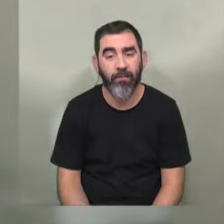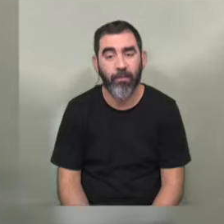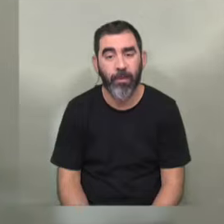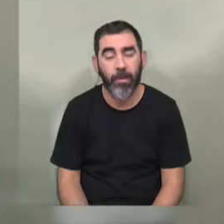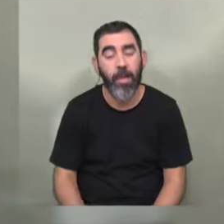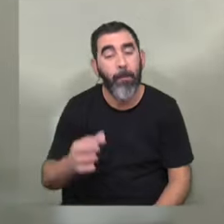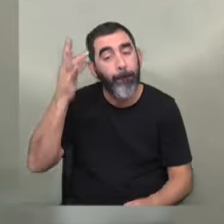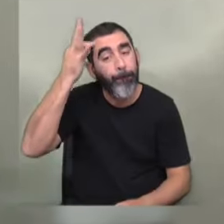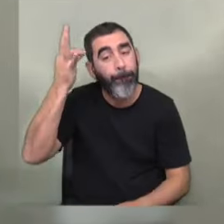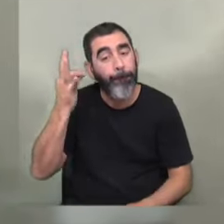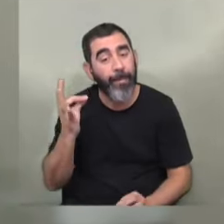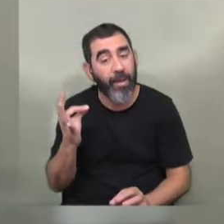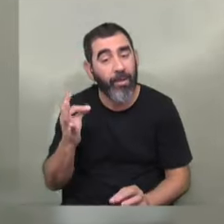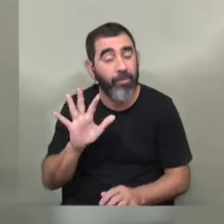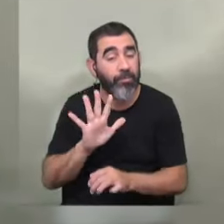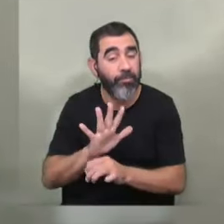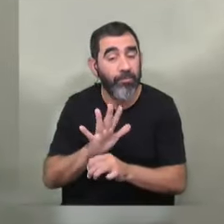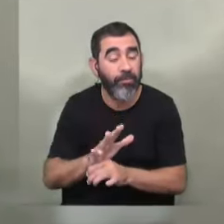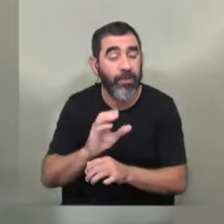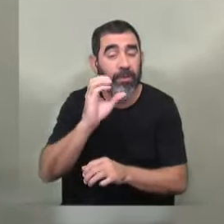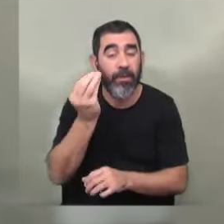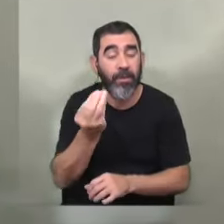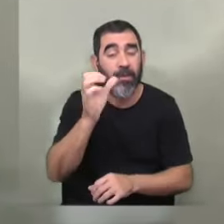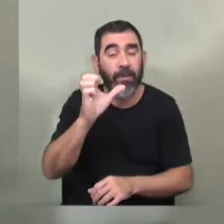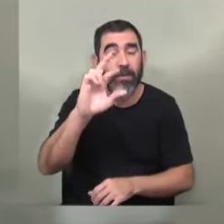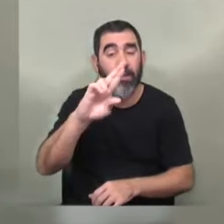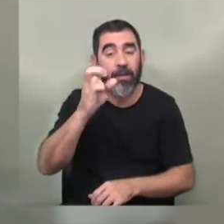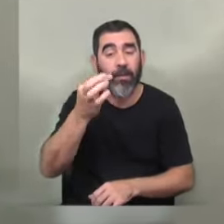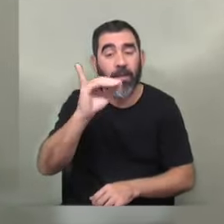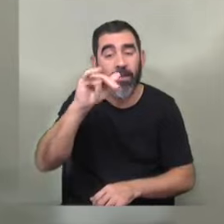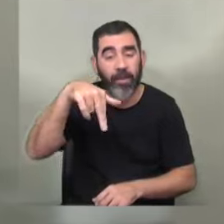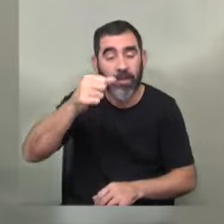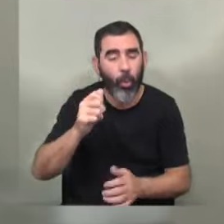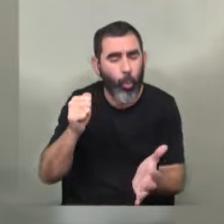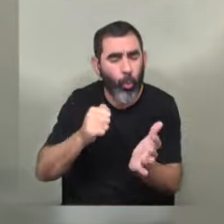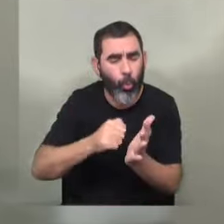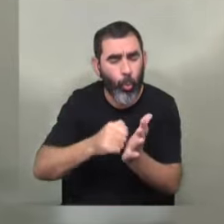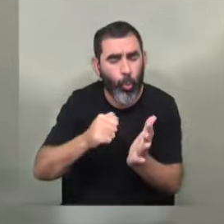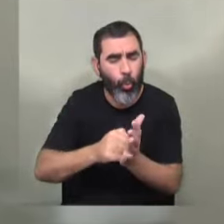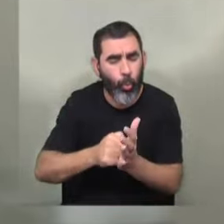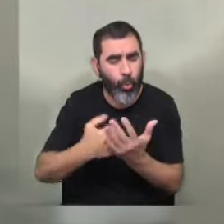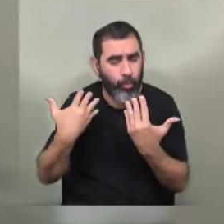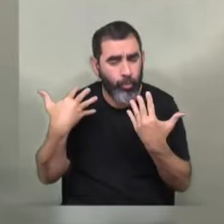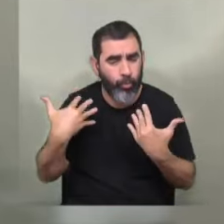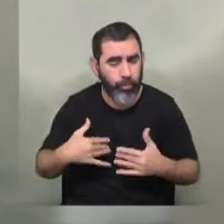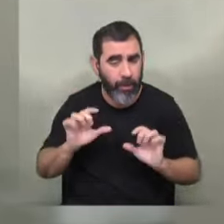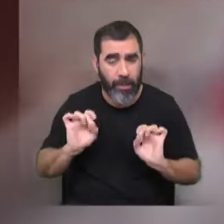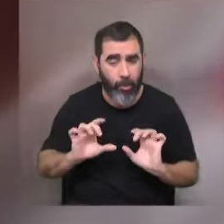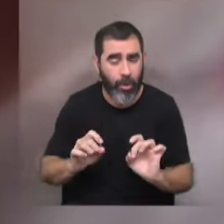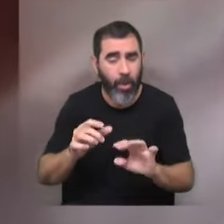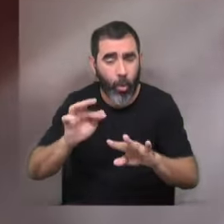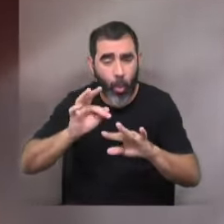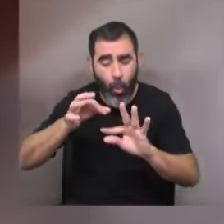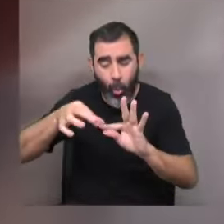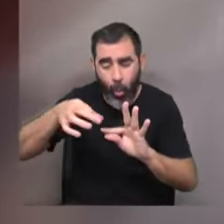El pelo es una estructura compuesta por queratina, que es una proteína dura que se genera en el cuerpo, forma parte de las uñas,